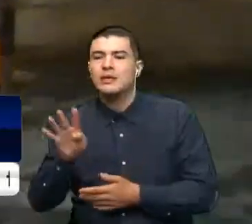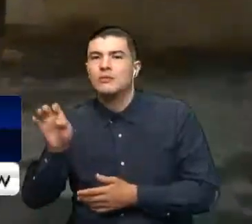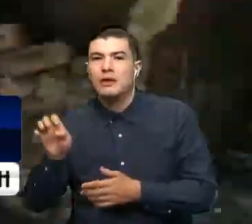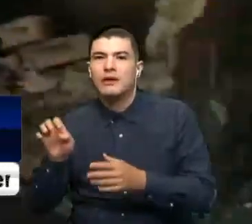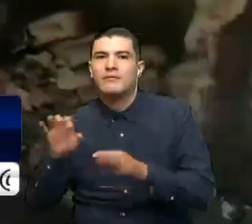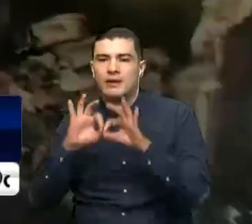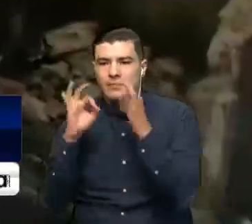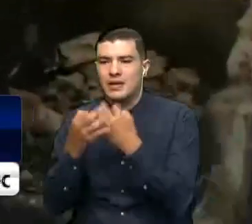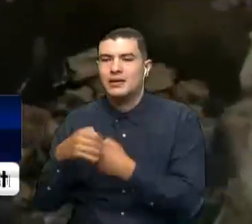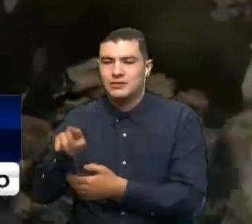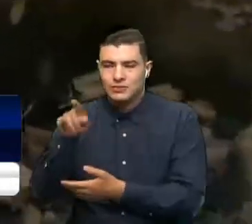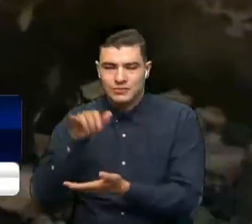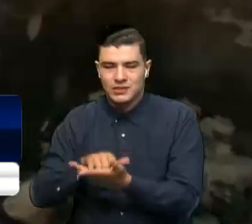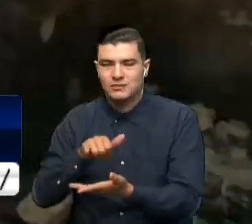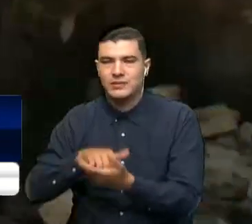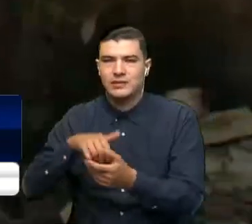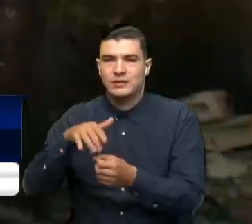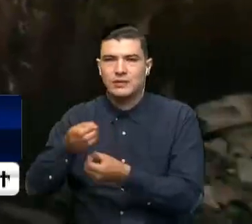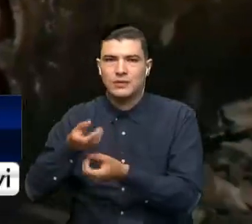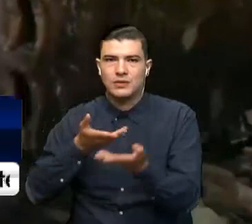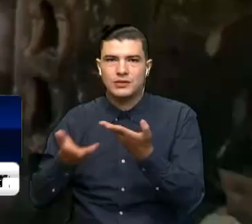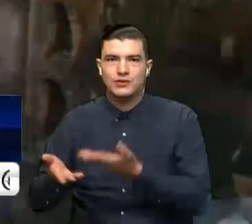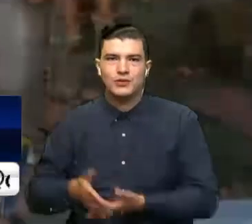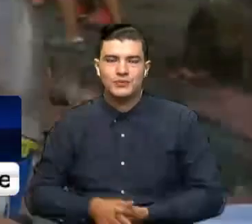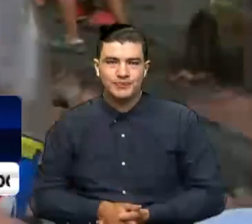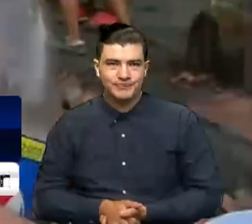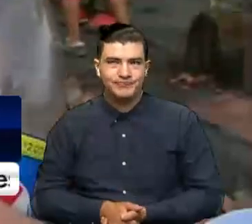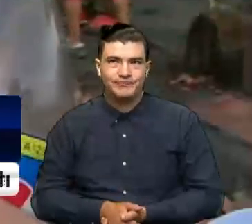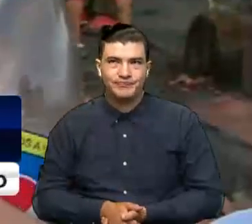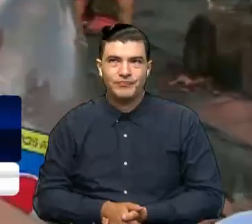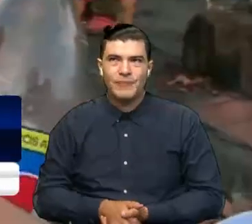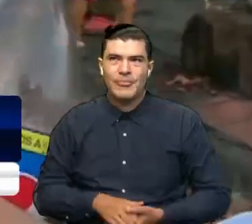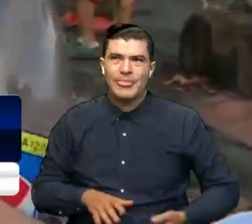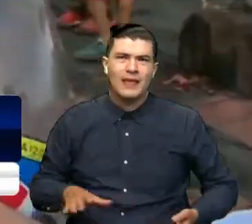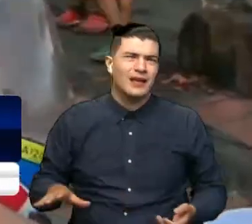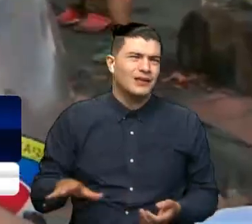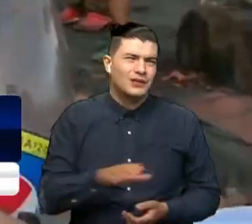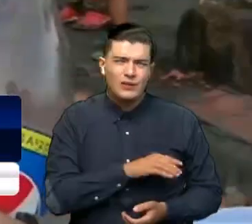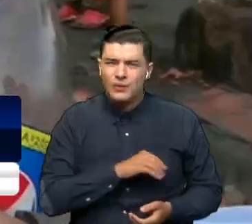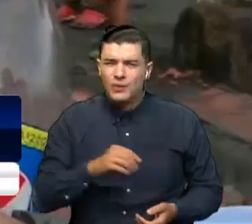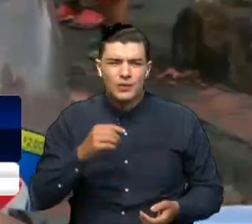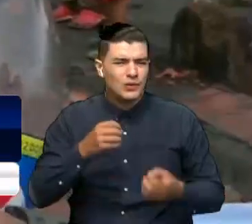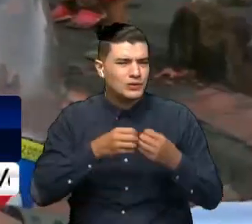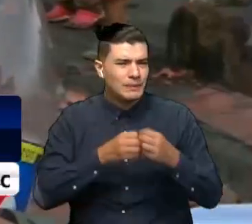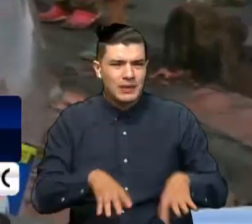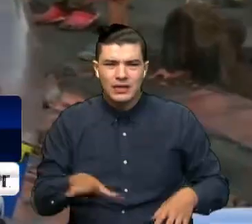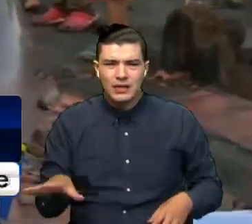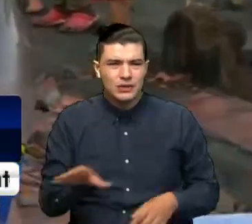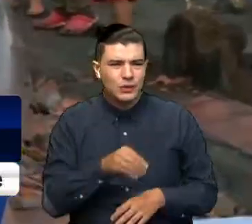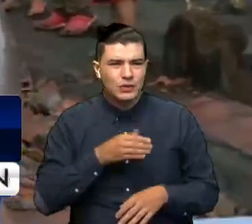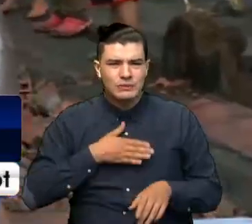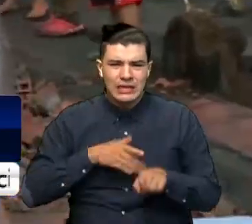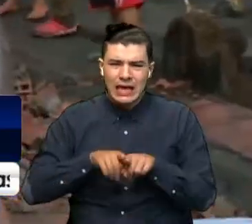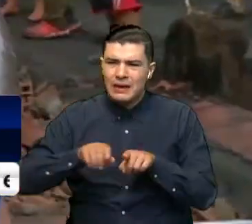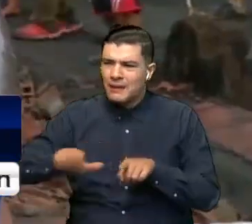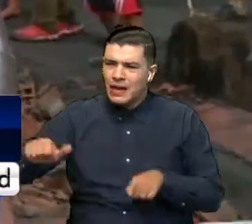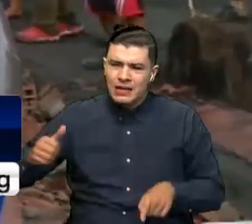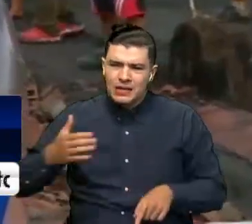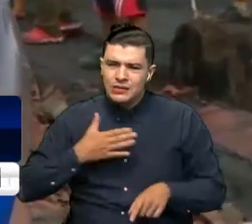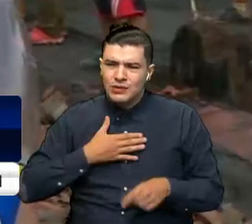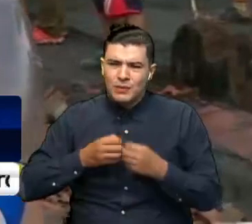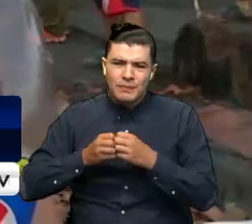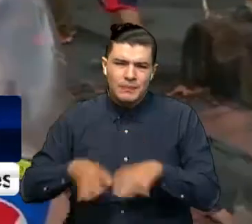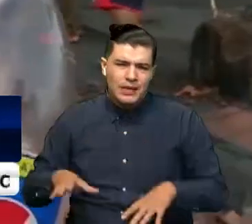familias están en iguales condiciones. Todos nos quedamos sin nada, mis hermanas y yo quedamos sin nada, la